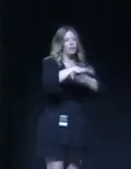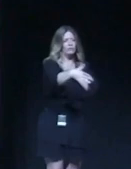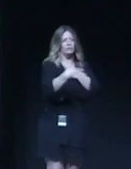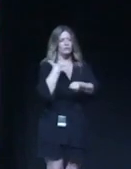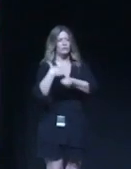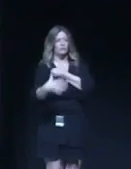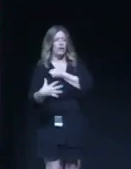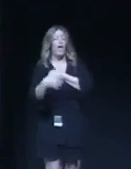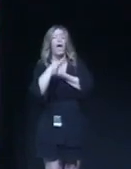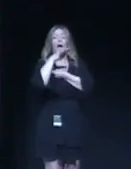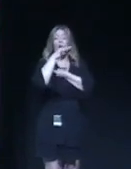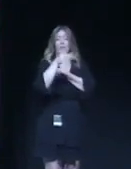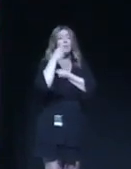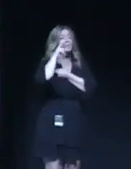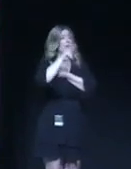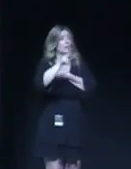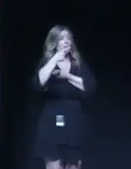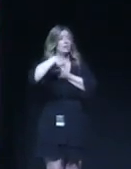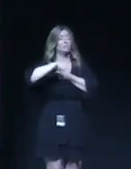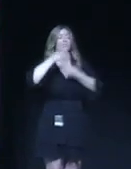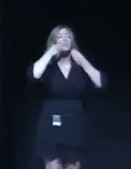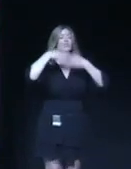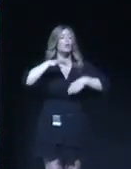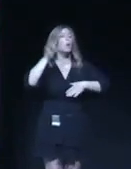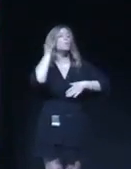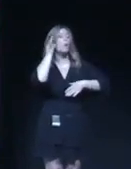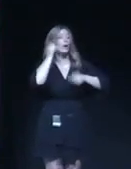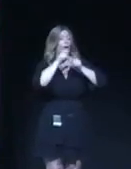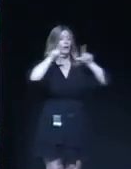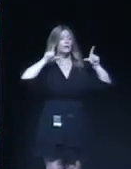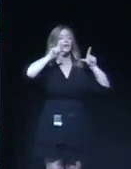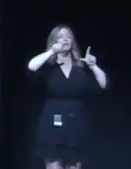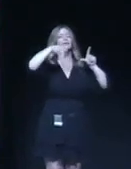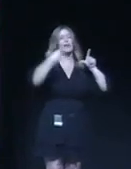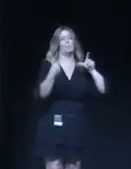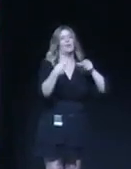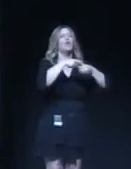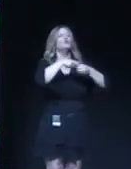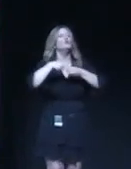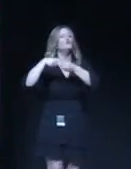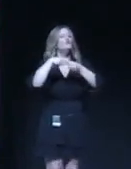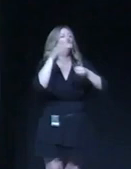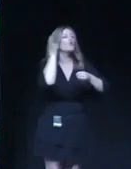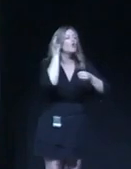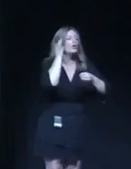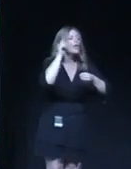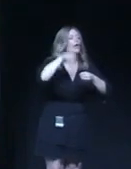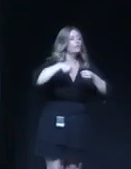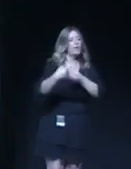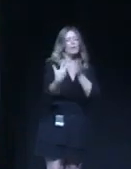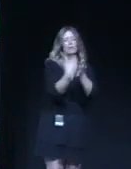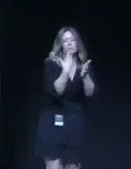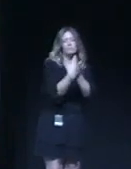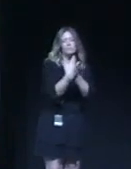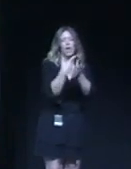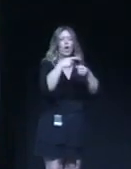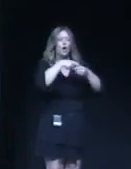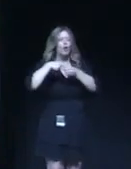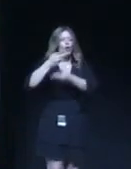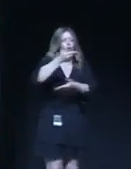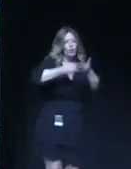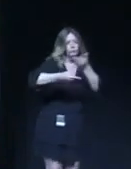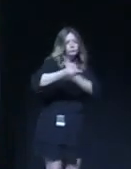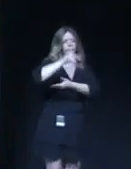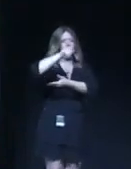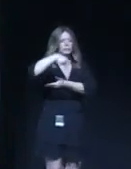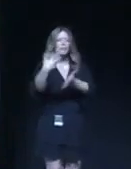ya lo vais a ver, una historia de mujeres y también nos habla de la sororidad y nos habla de la cooperación y nos habla también de cómo cuidar